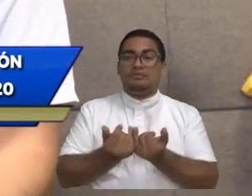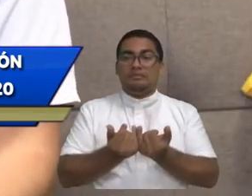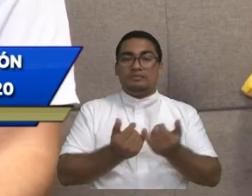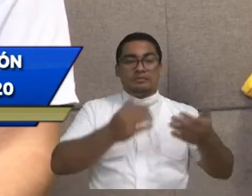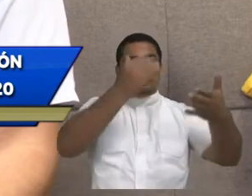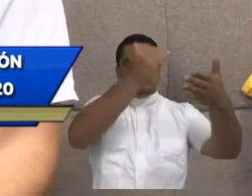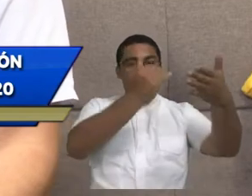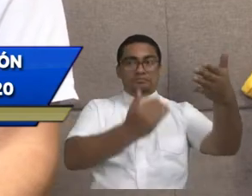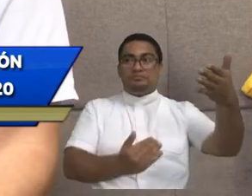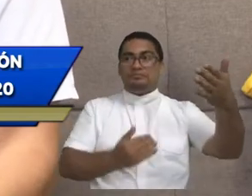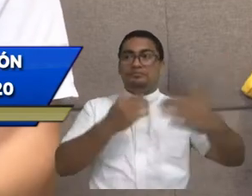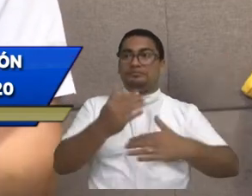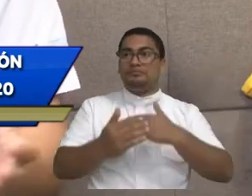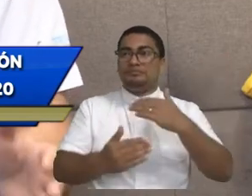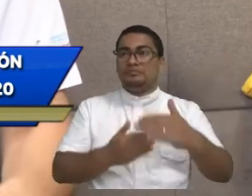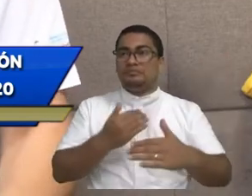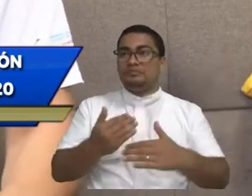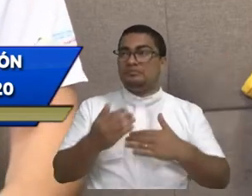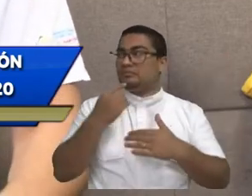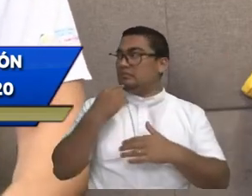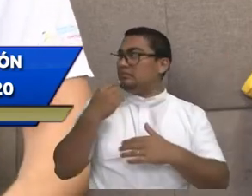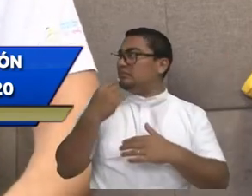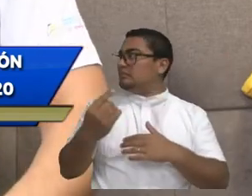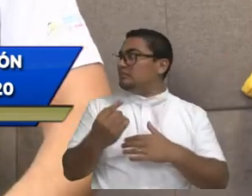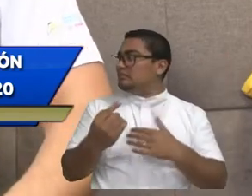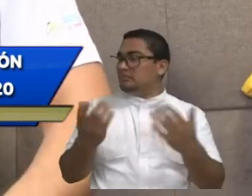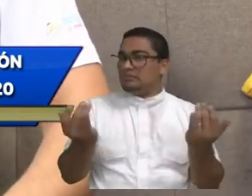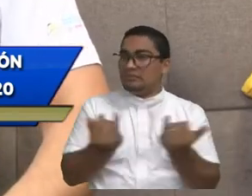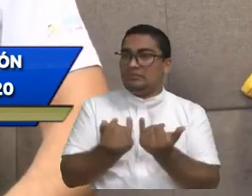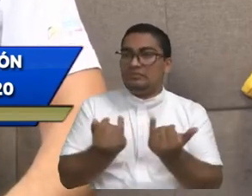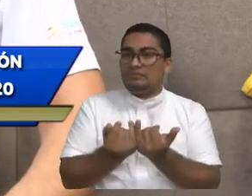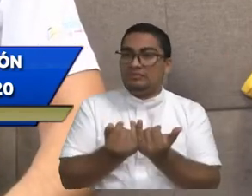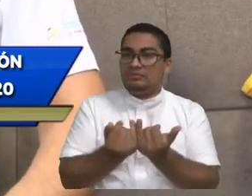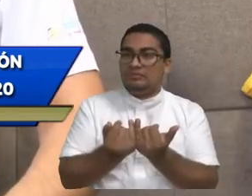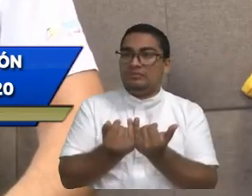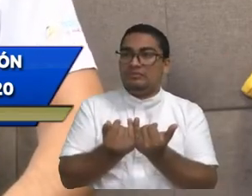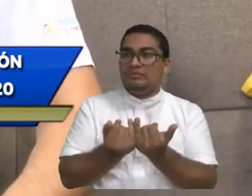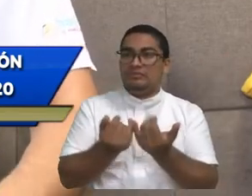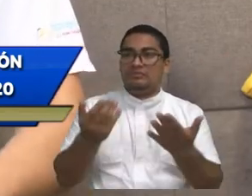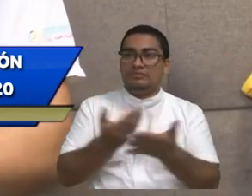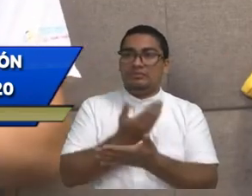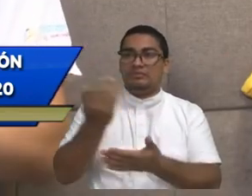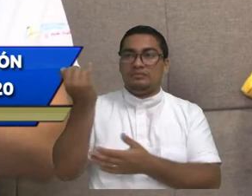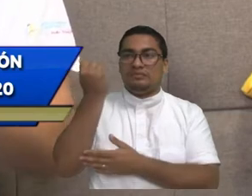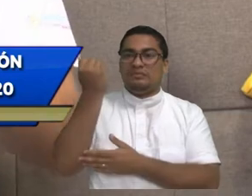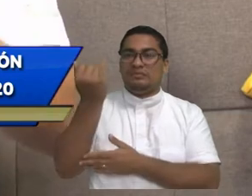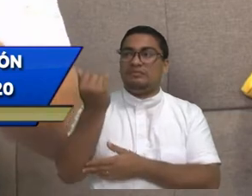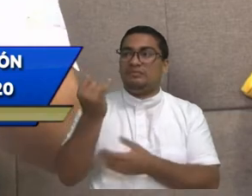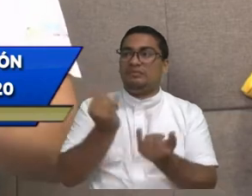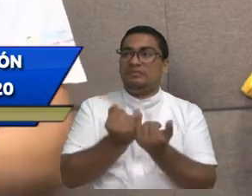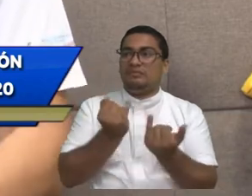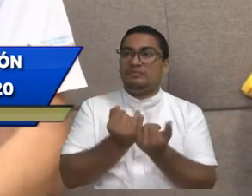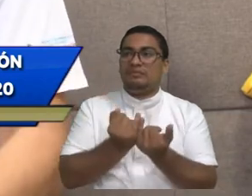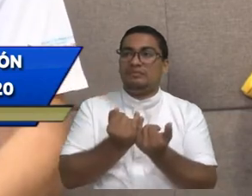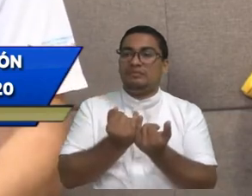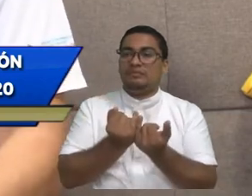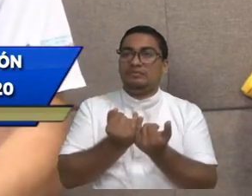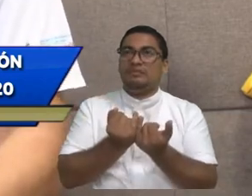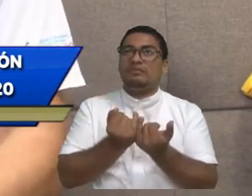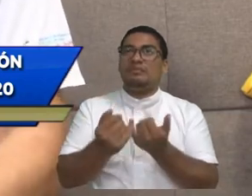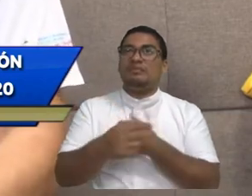actualización de las carreras técnicas tecnológicas que tenemos y también estamos apuntando hacia